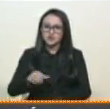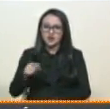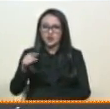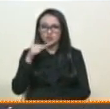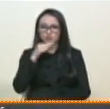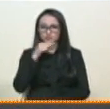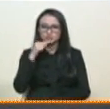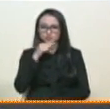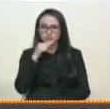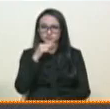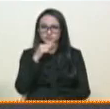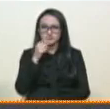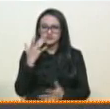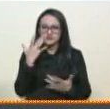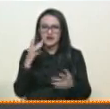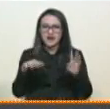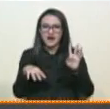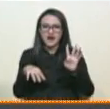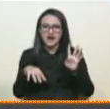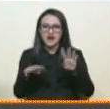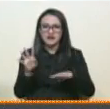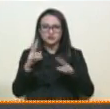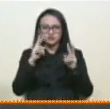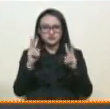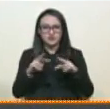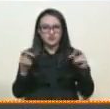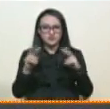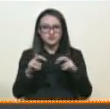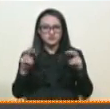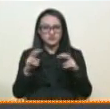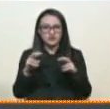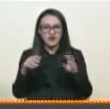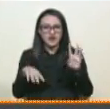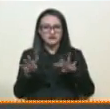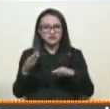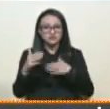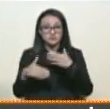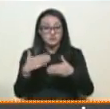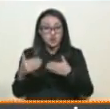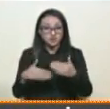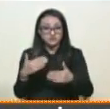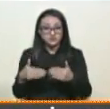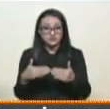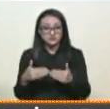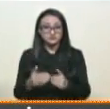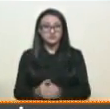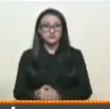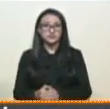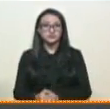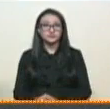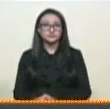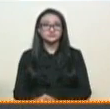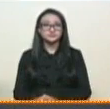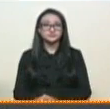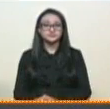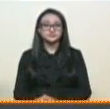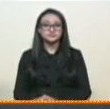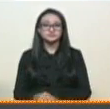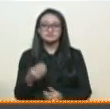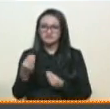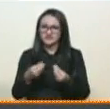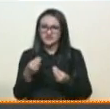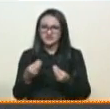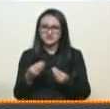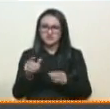bueno, están contempladas, ¿no?, 14 auditorías, ¿no?, 14 procesos auditables, de los cuales ya uno de estos se ha realizado.